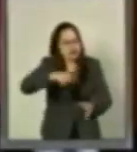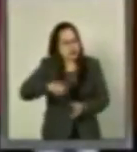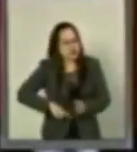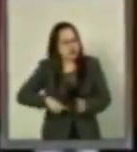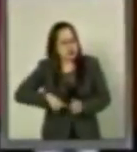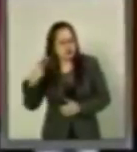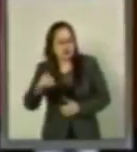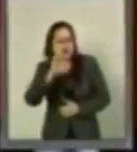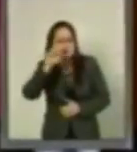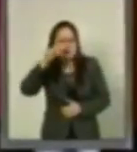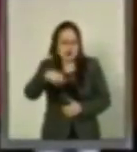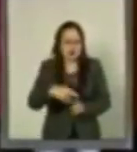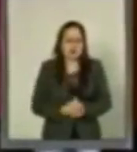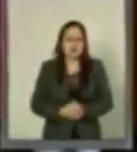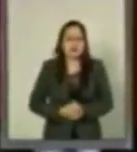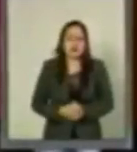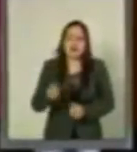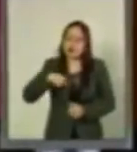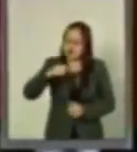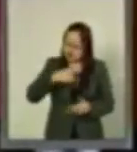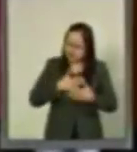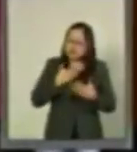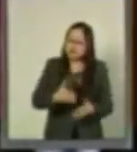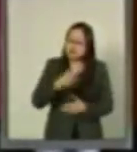creemos que